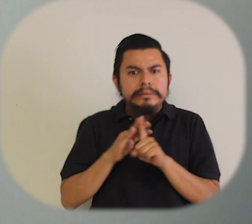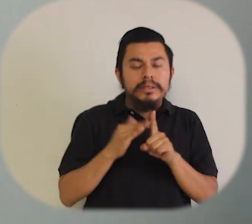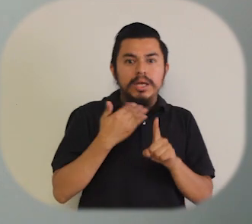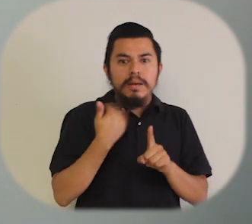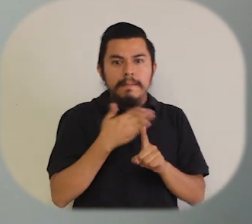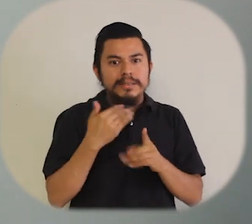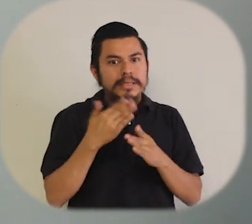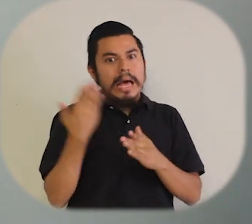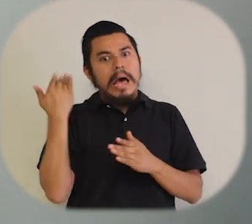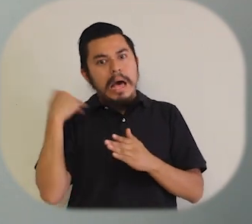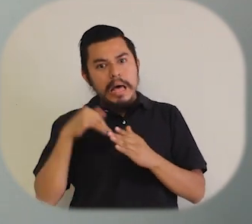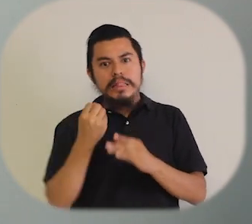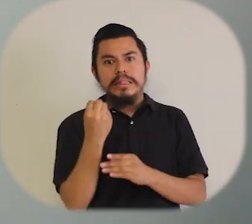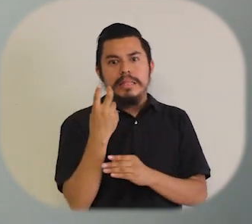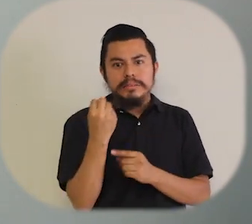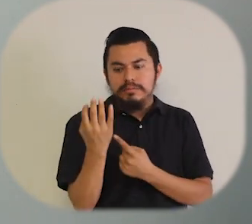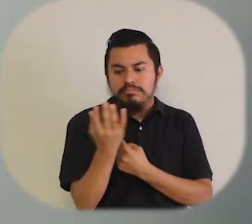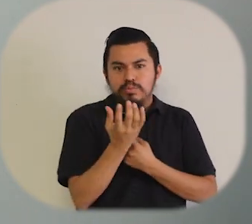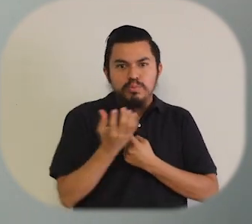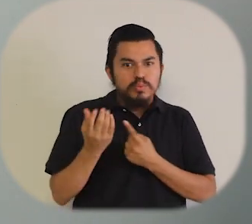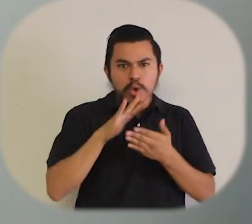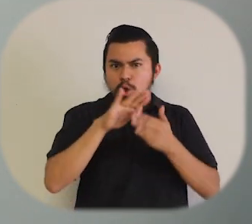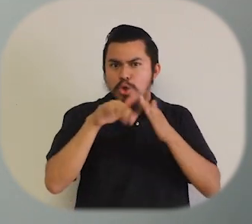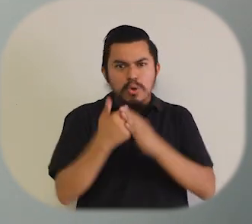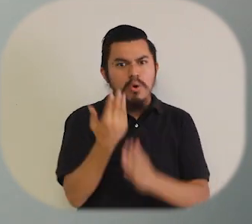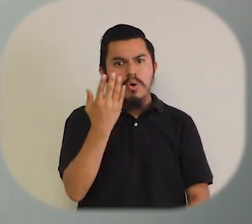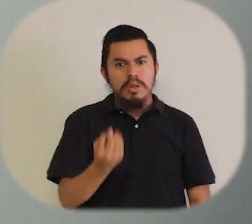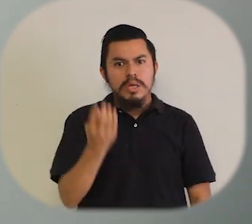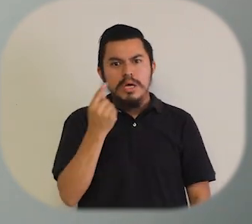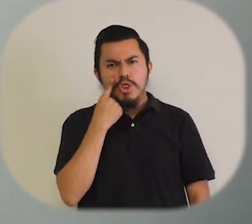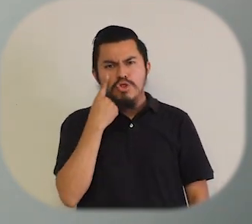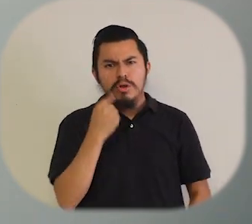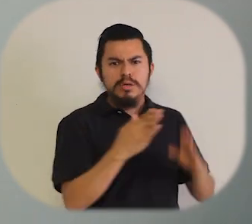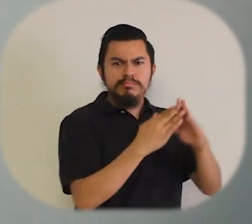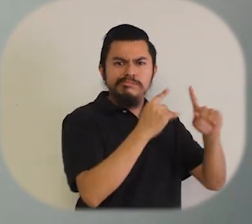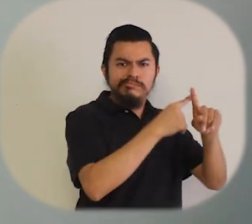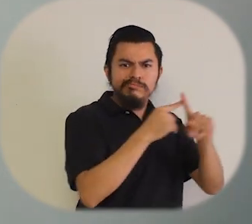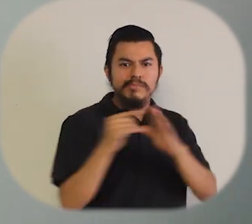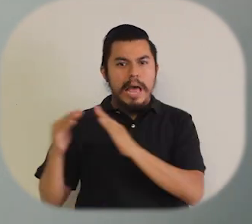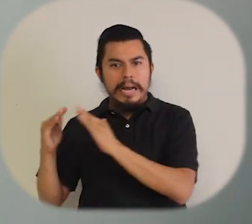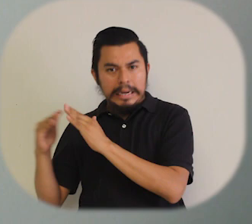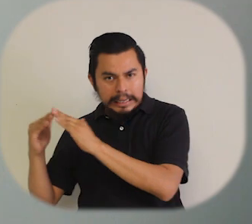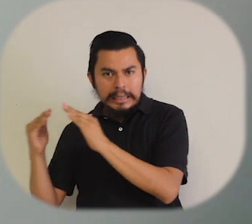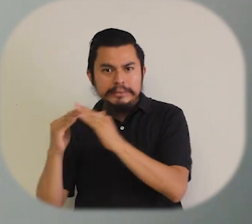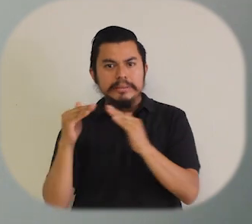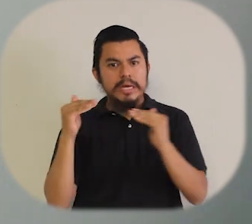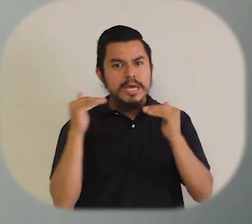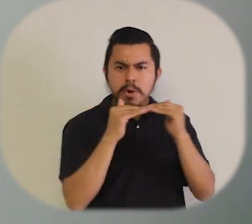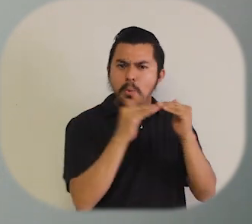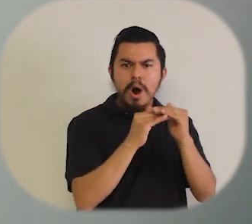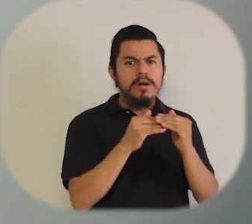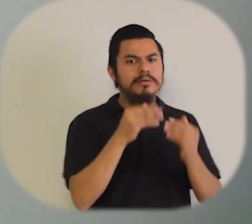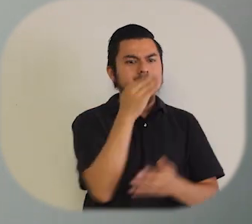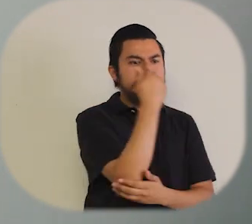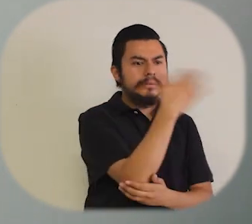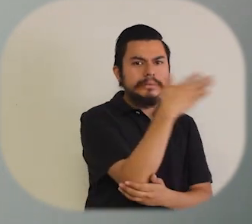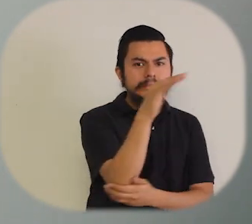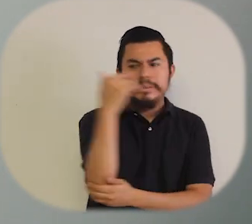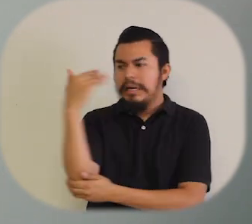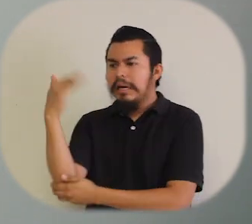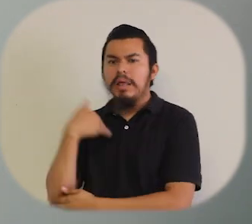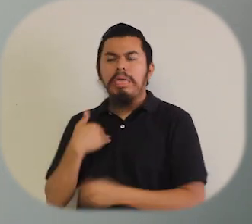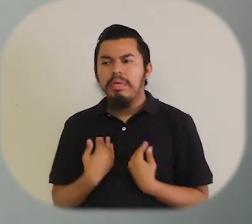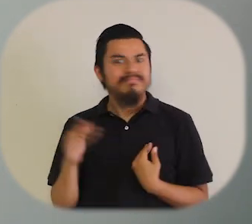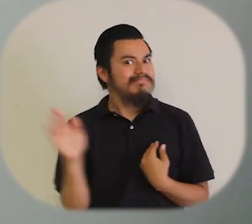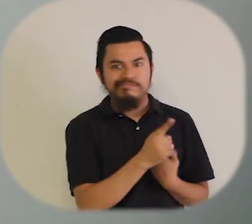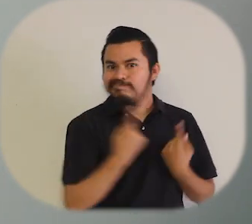y de predicar que Jesús es el Cristo. Los apóstoles, todos los apóstoles, está hablando de ellos, todos